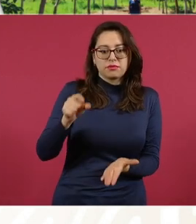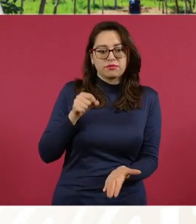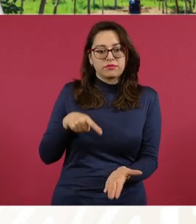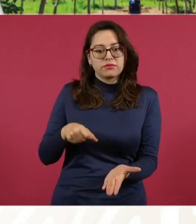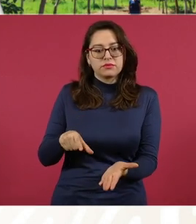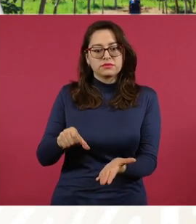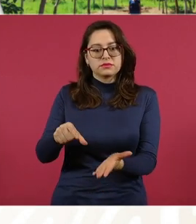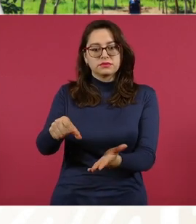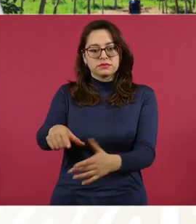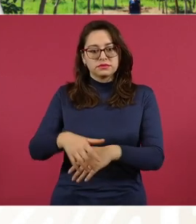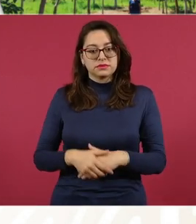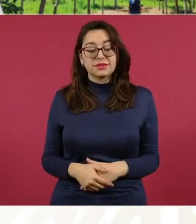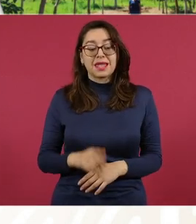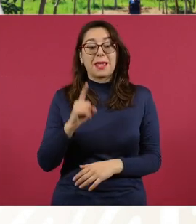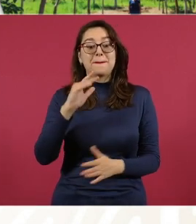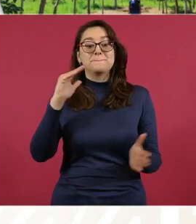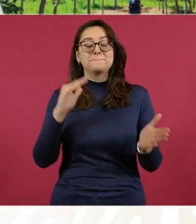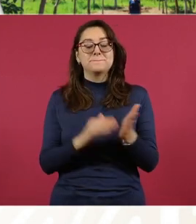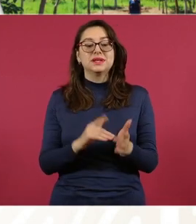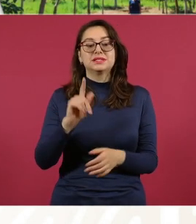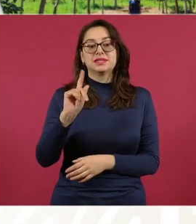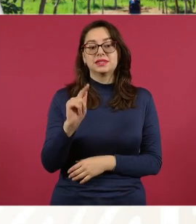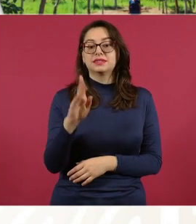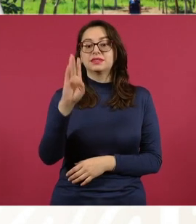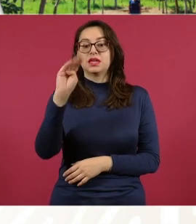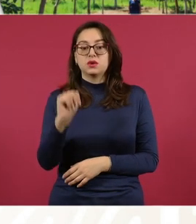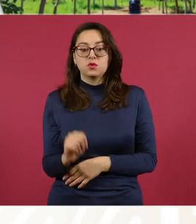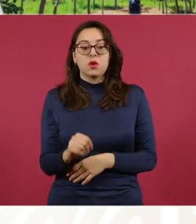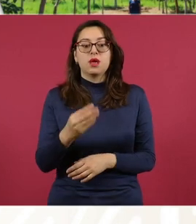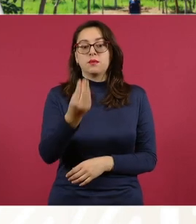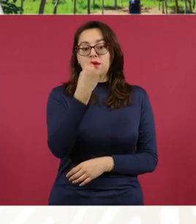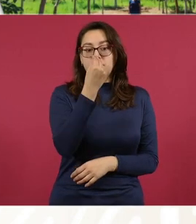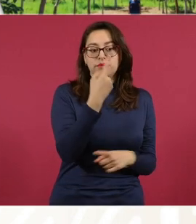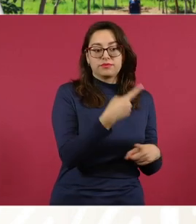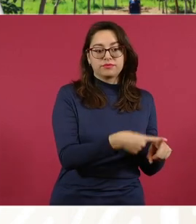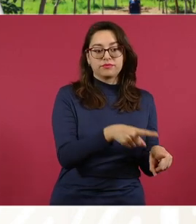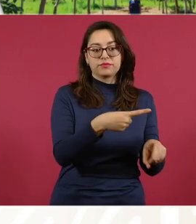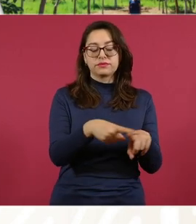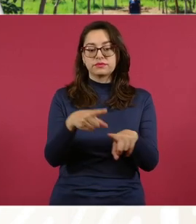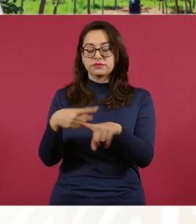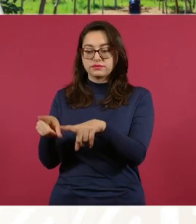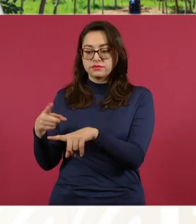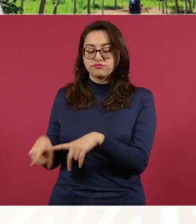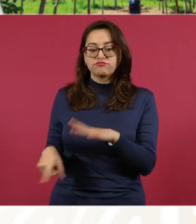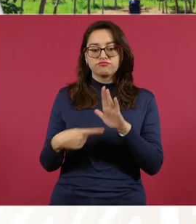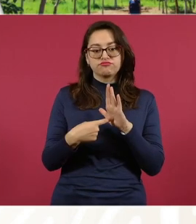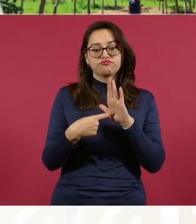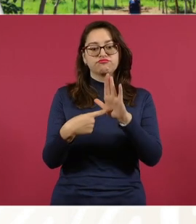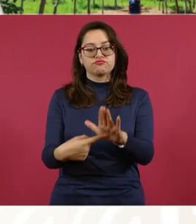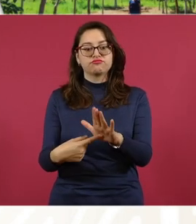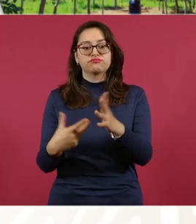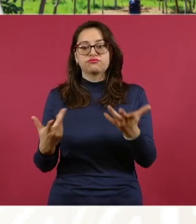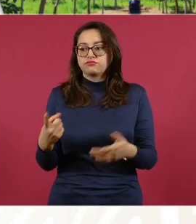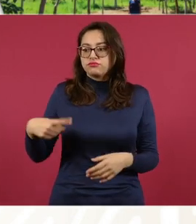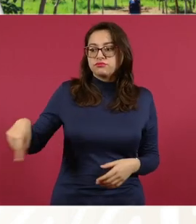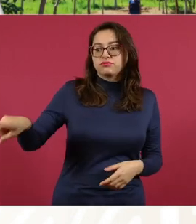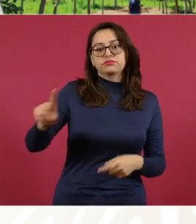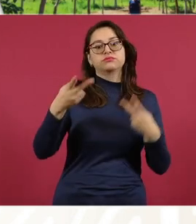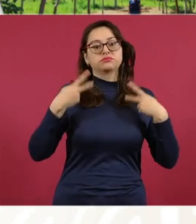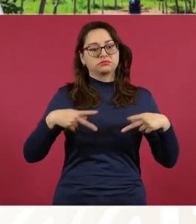1.079 productos de valor agregado y acompañaremos las iniciativas económicas que generan riqueza a los